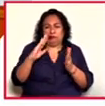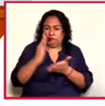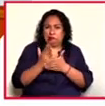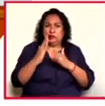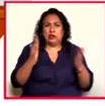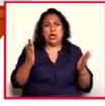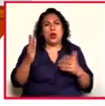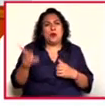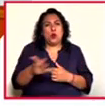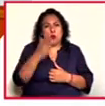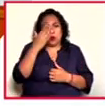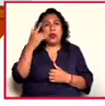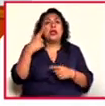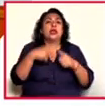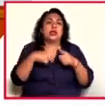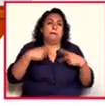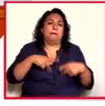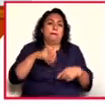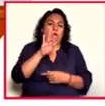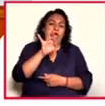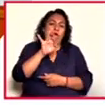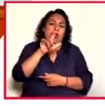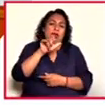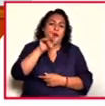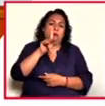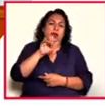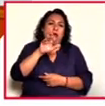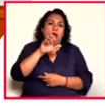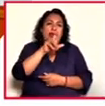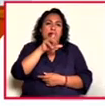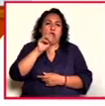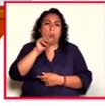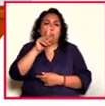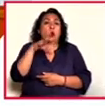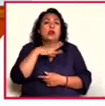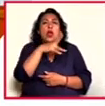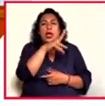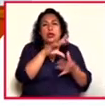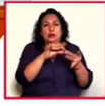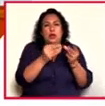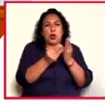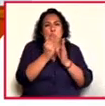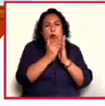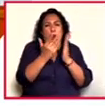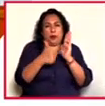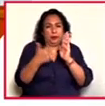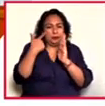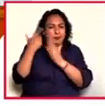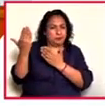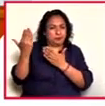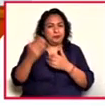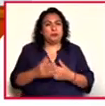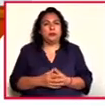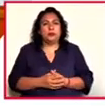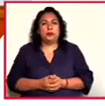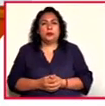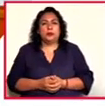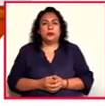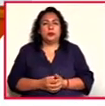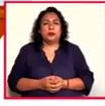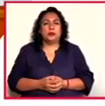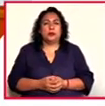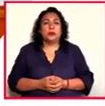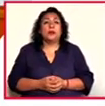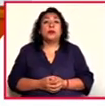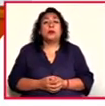Felipe Carrillo Puerto, de quien Armando Bartra nos habla en su más reciente trabajo. A